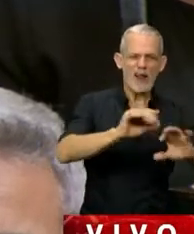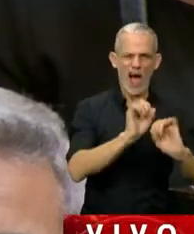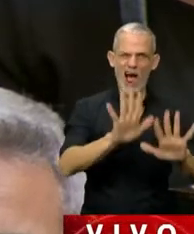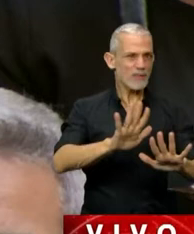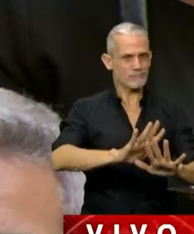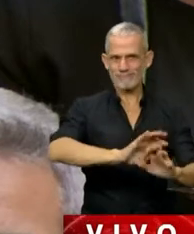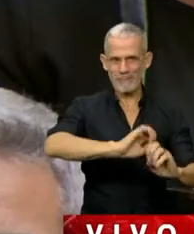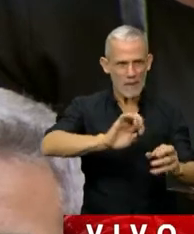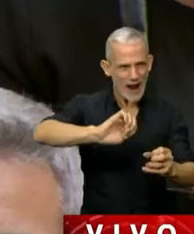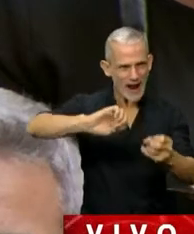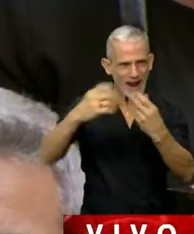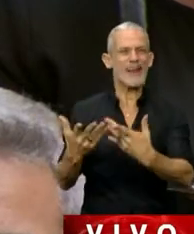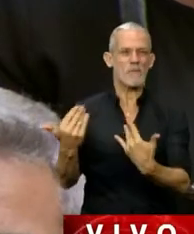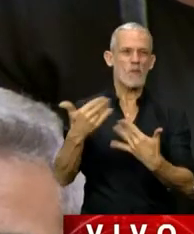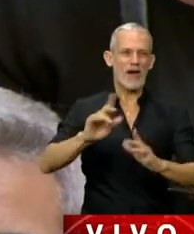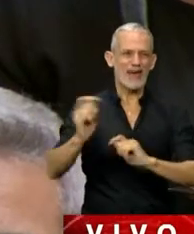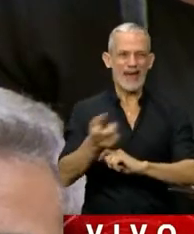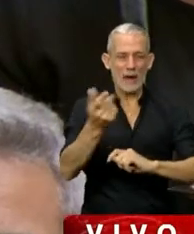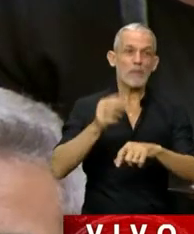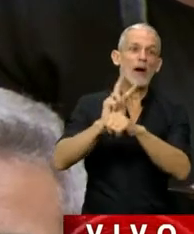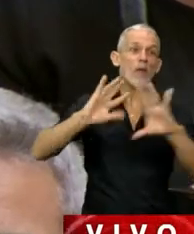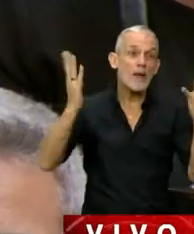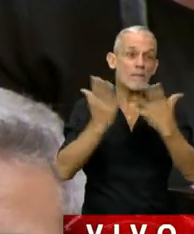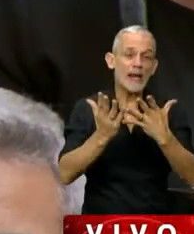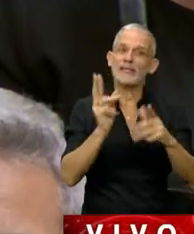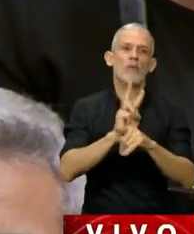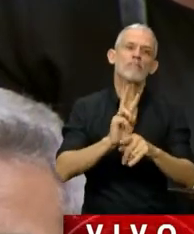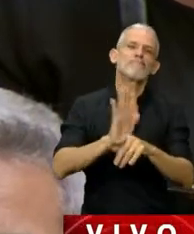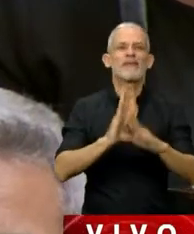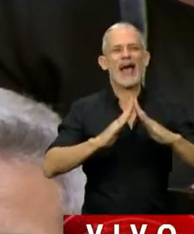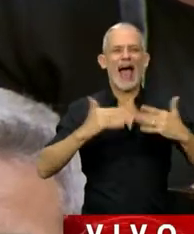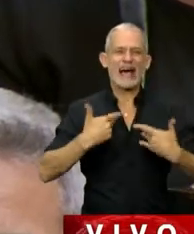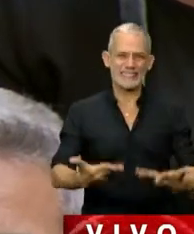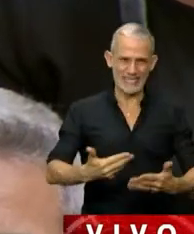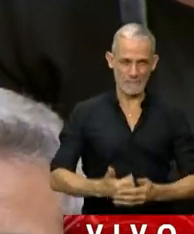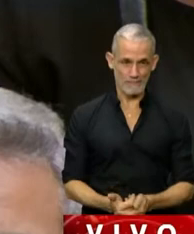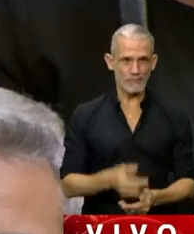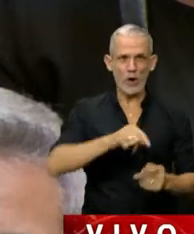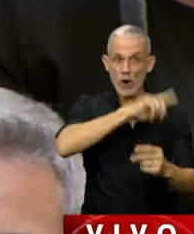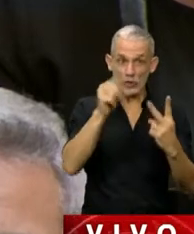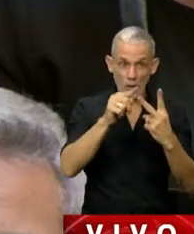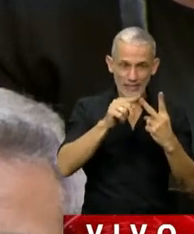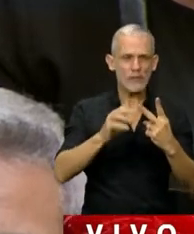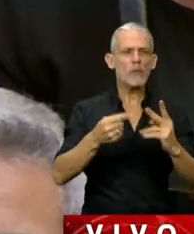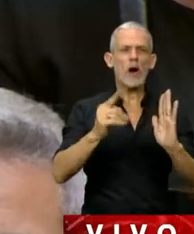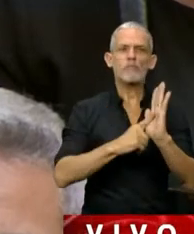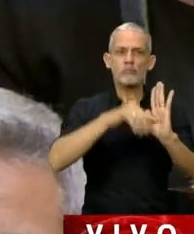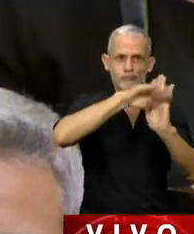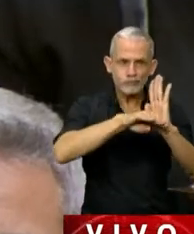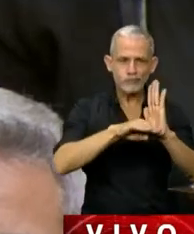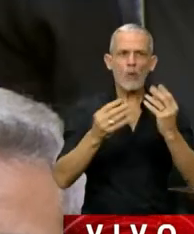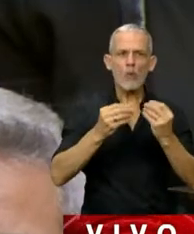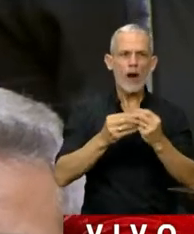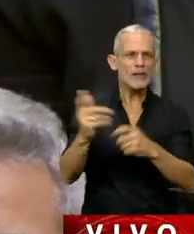que es importante si queremos realmente cuidar el planeta, cuidar nuestra casa. Hay otra meta que habla de reglamentar eficazmente